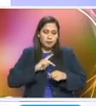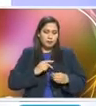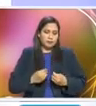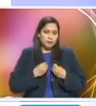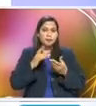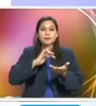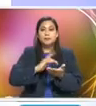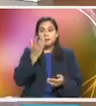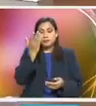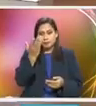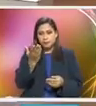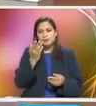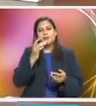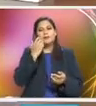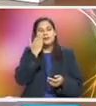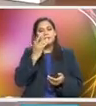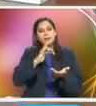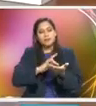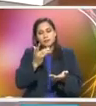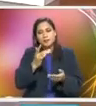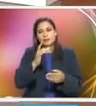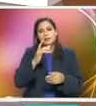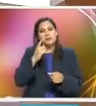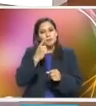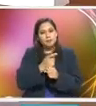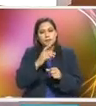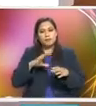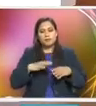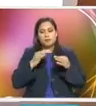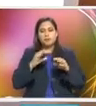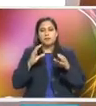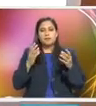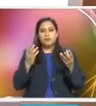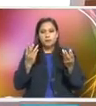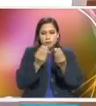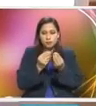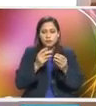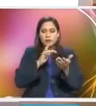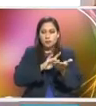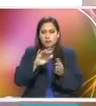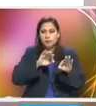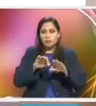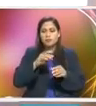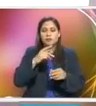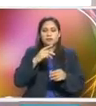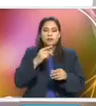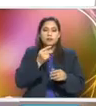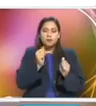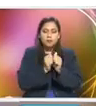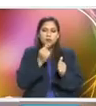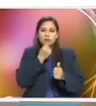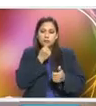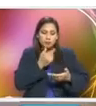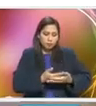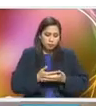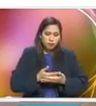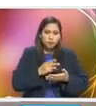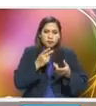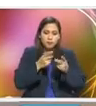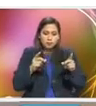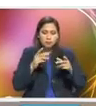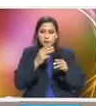No, gracias a ustedes y queremos agradecer especialmente a Fundación Fusión que ha apoyado este trabajo con la primera infancia, con el desarrollo de